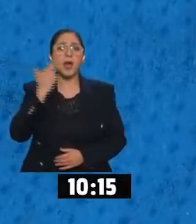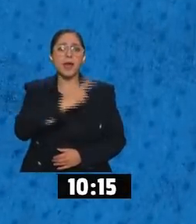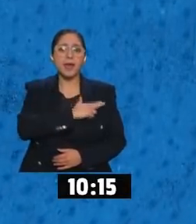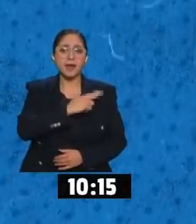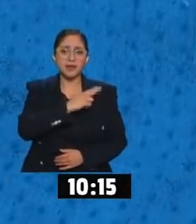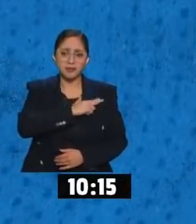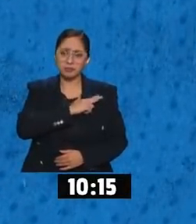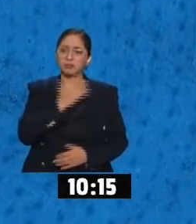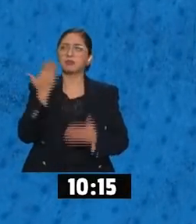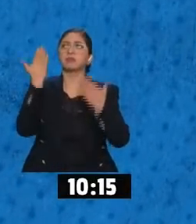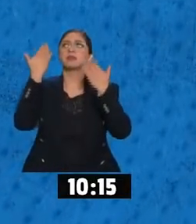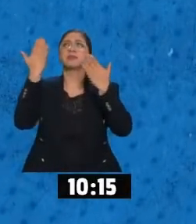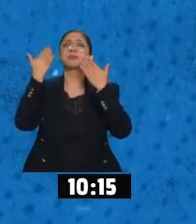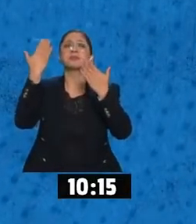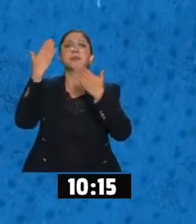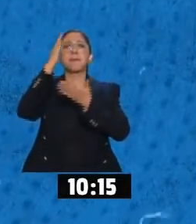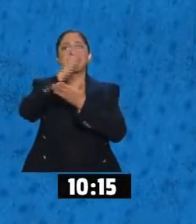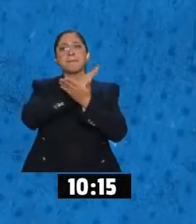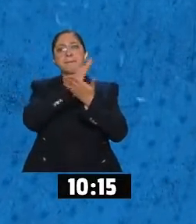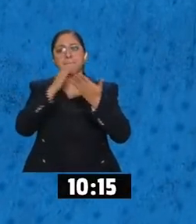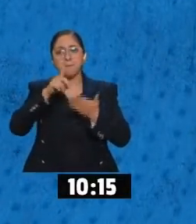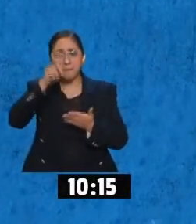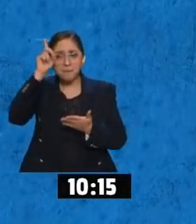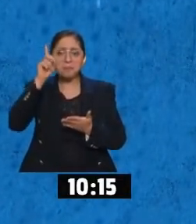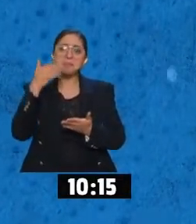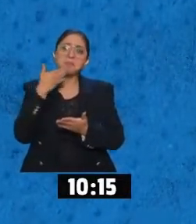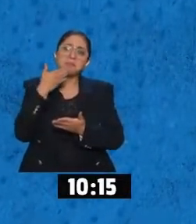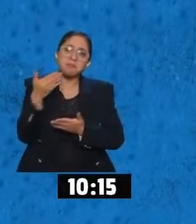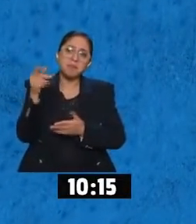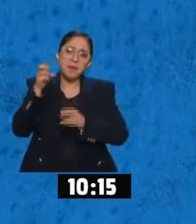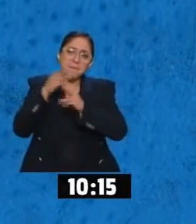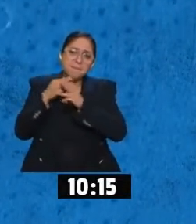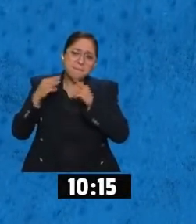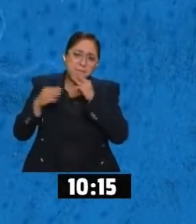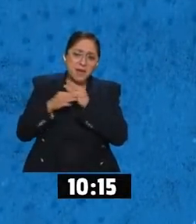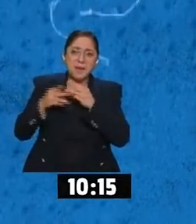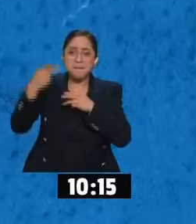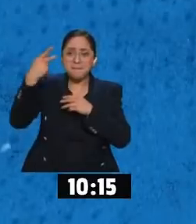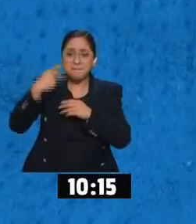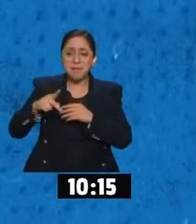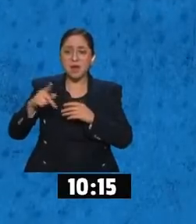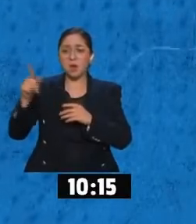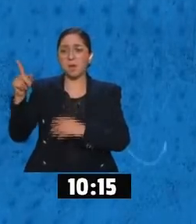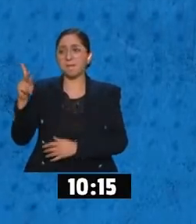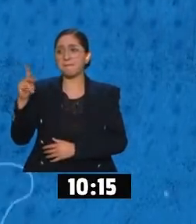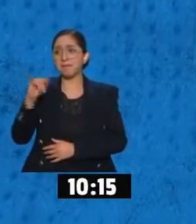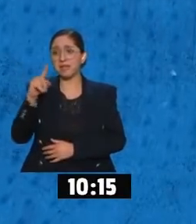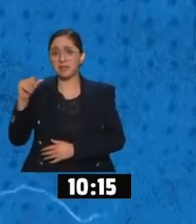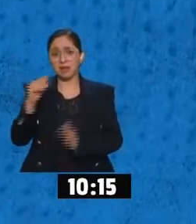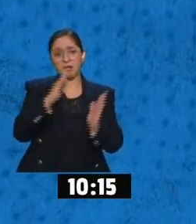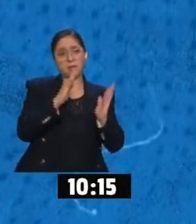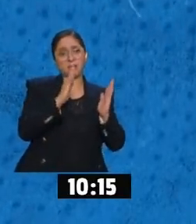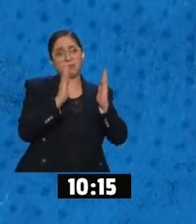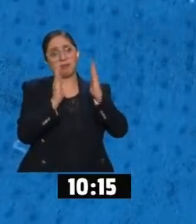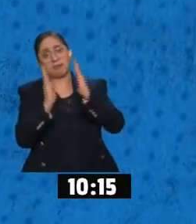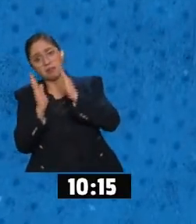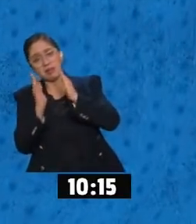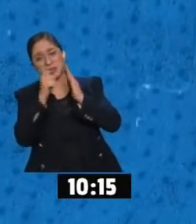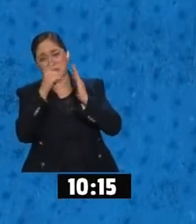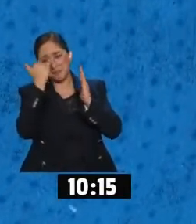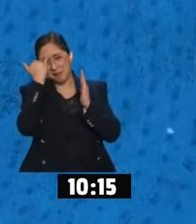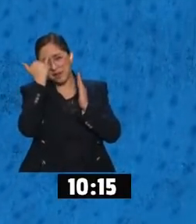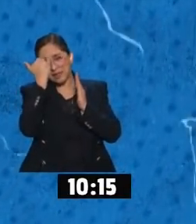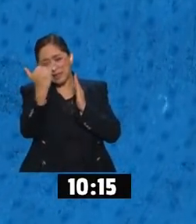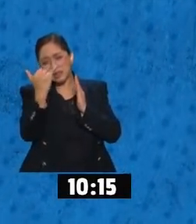Qué bueno, porque por lo material como sea. Mientras no se queme la torre de Pisa o que se vuelva, imagínate, a quemar